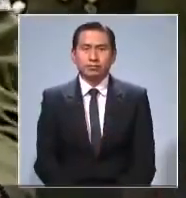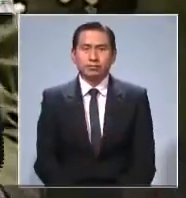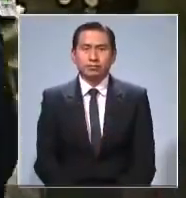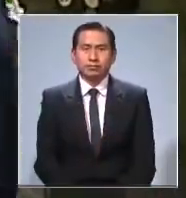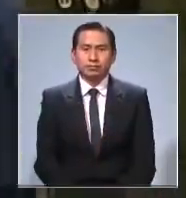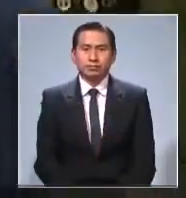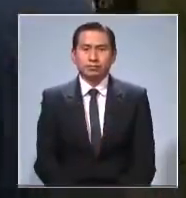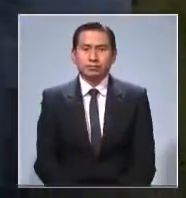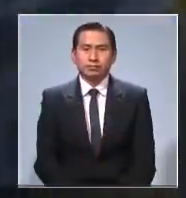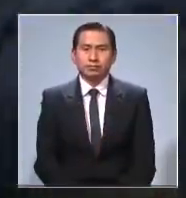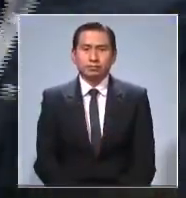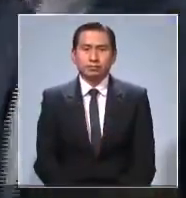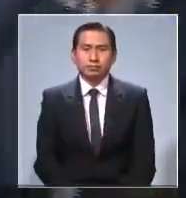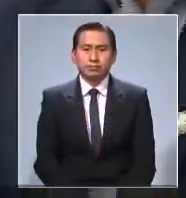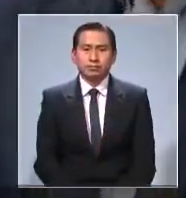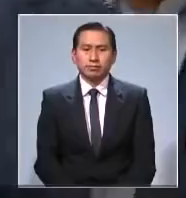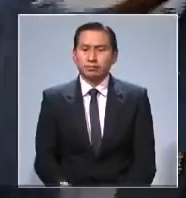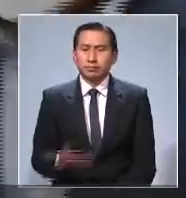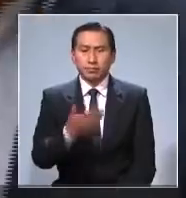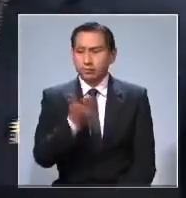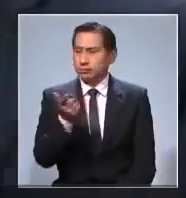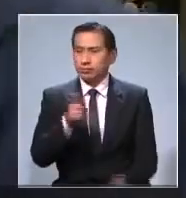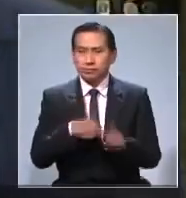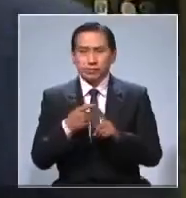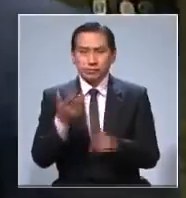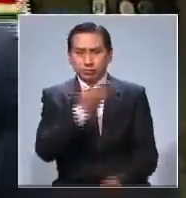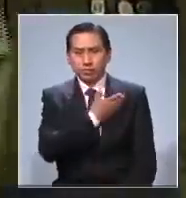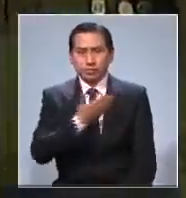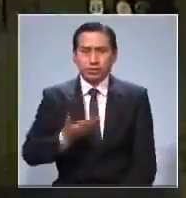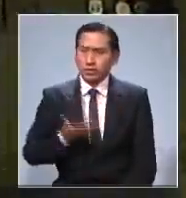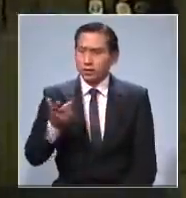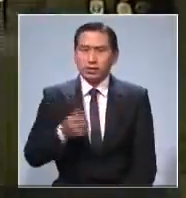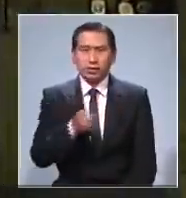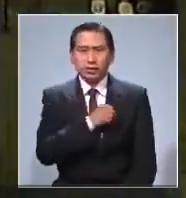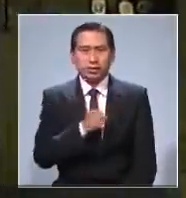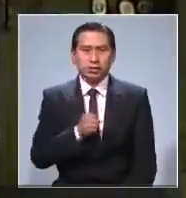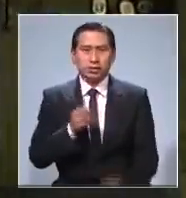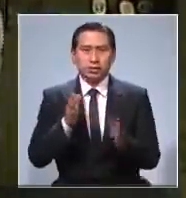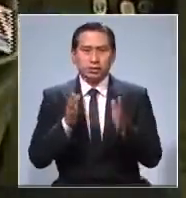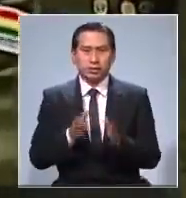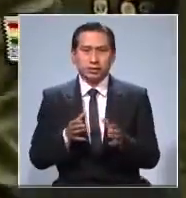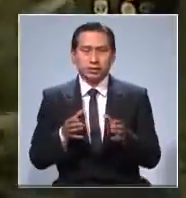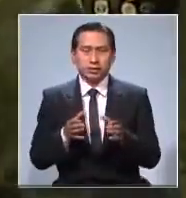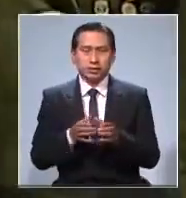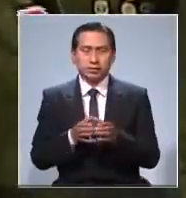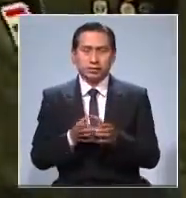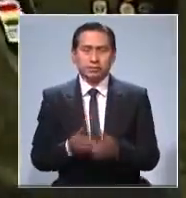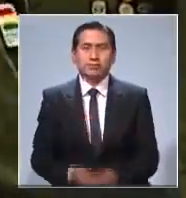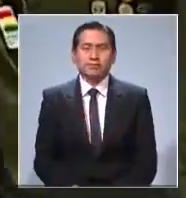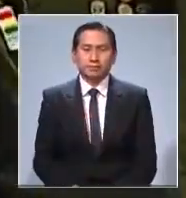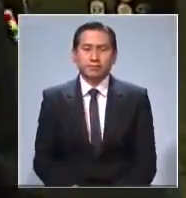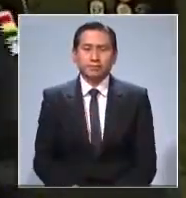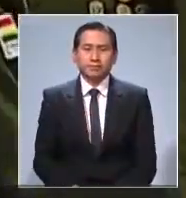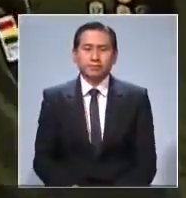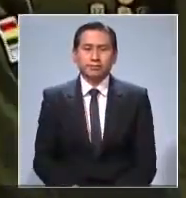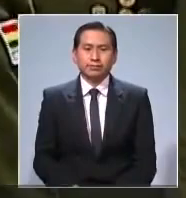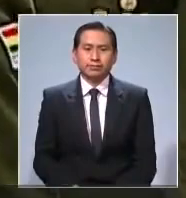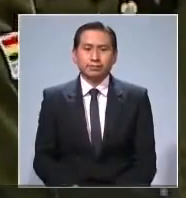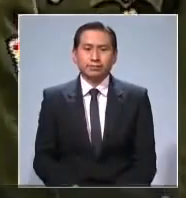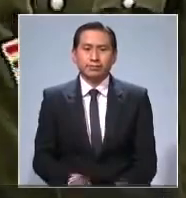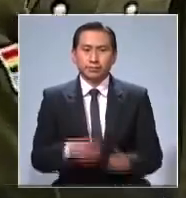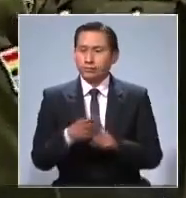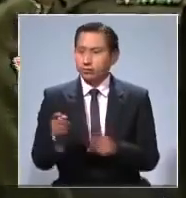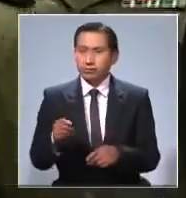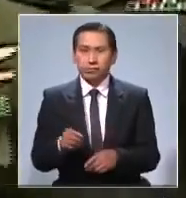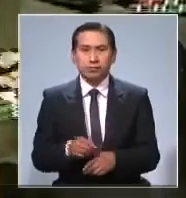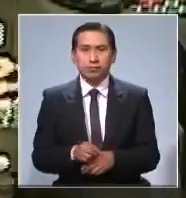Y también el saludo y la felicitación de nuestro hermano Andrónico Rodríguez, presidente de la Cámara de Senadores, y también